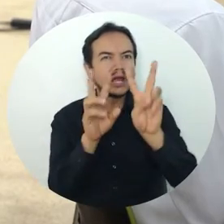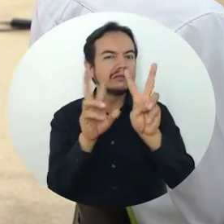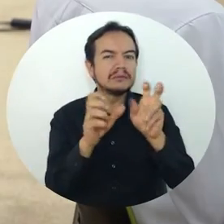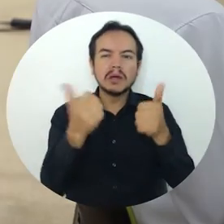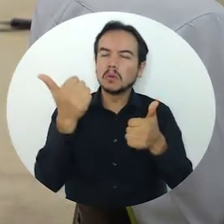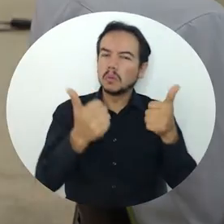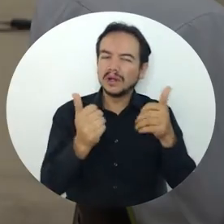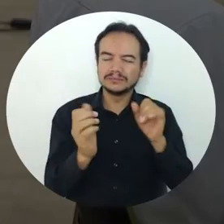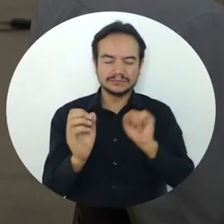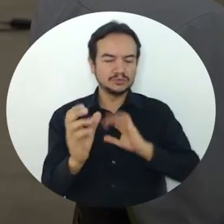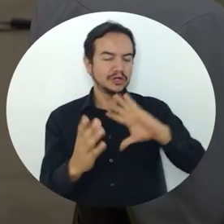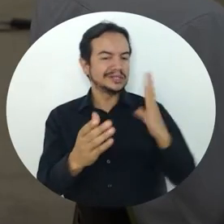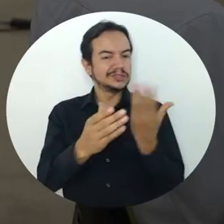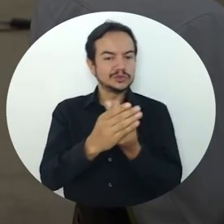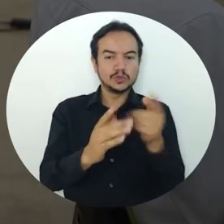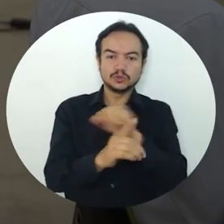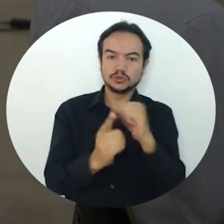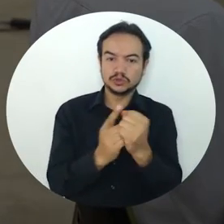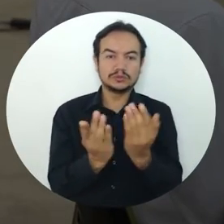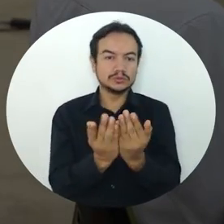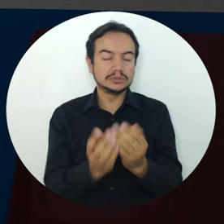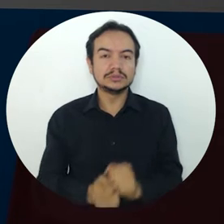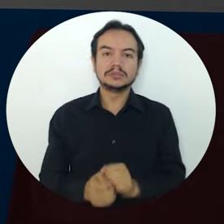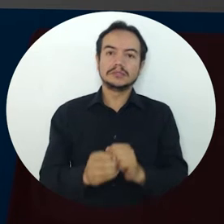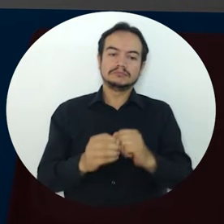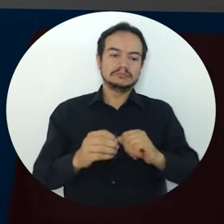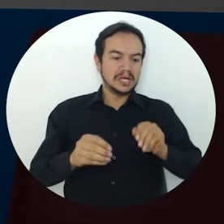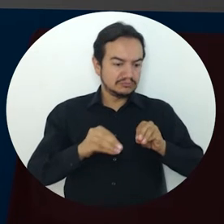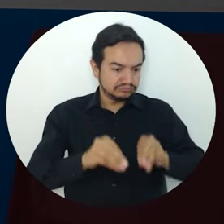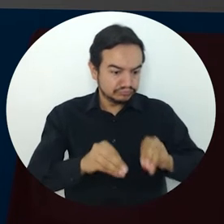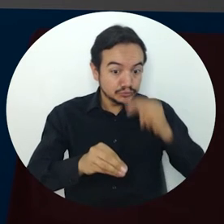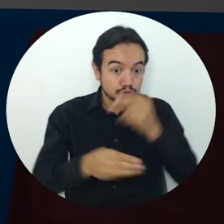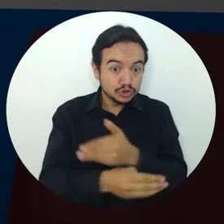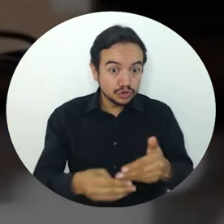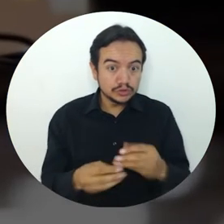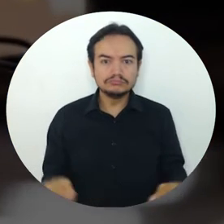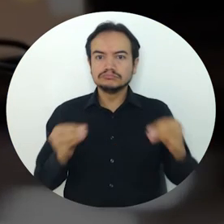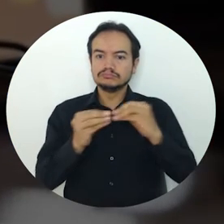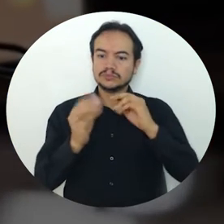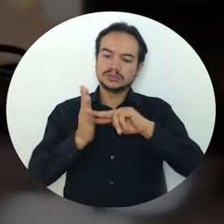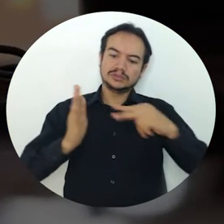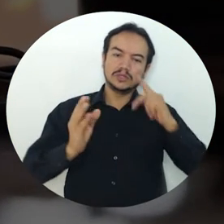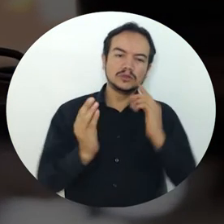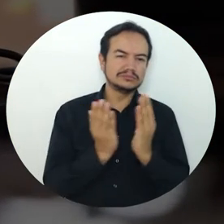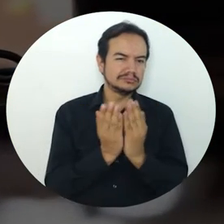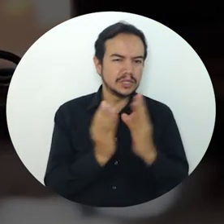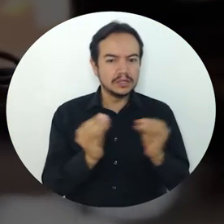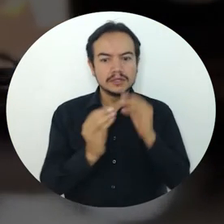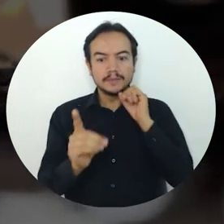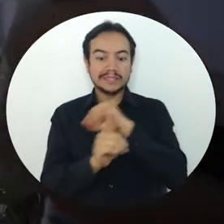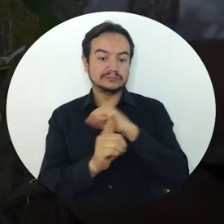temas pertinentes como inclusión social y educativa, educación y desarrollo infantil, tecnología educativa, educación en